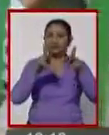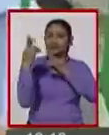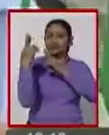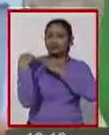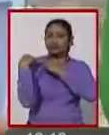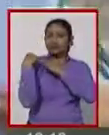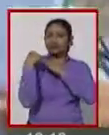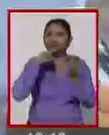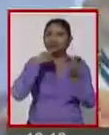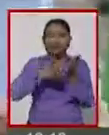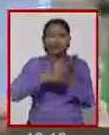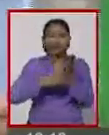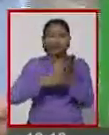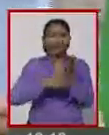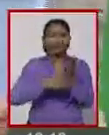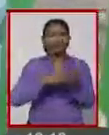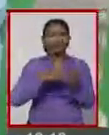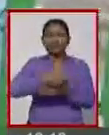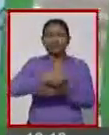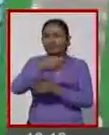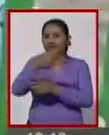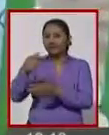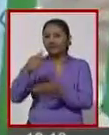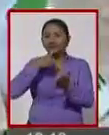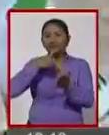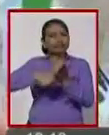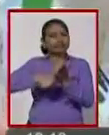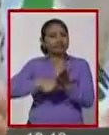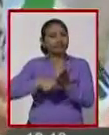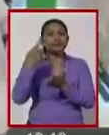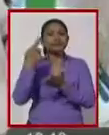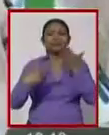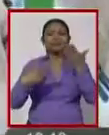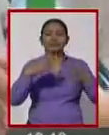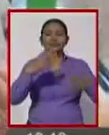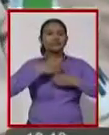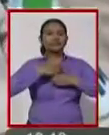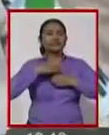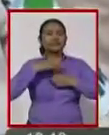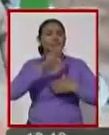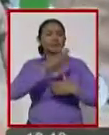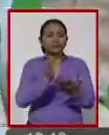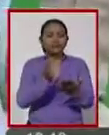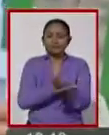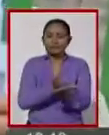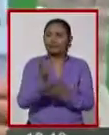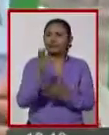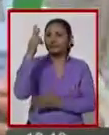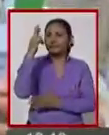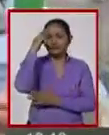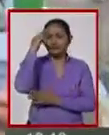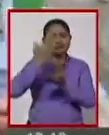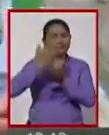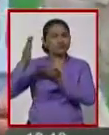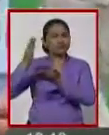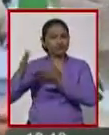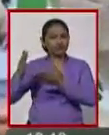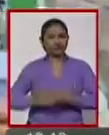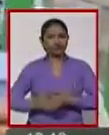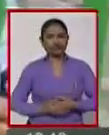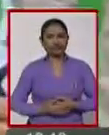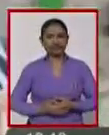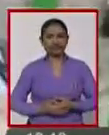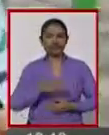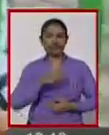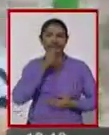sigue llevando la carta al personal que lo que hace es reclamar sus derechos. Por eso nos están despidiendo.